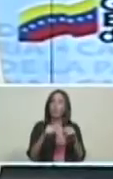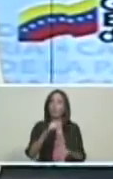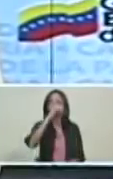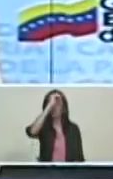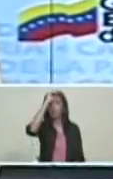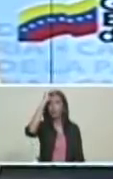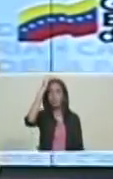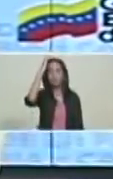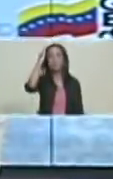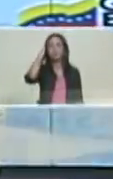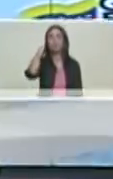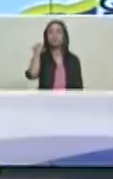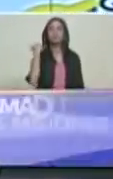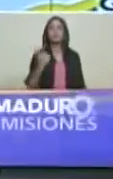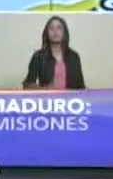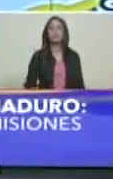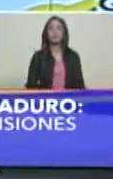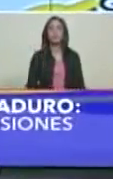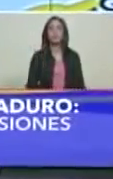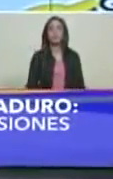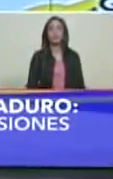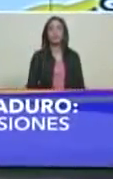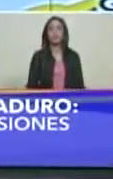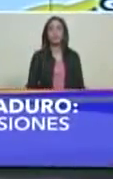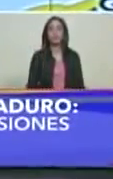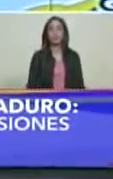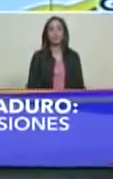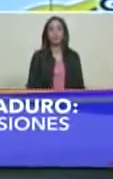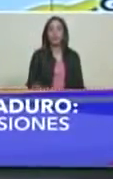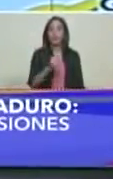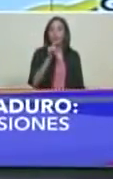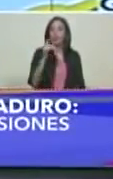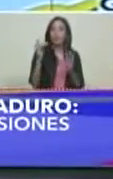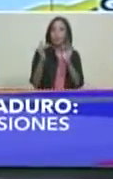siempre atento a las informaciones,